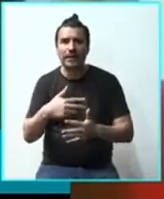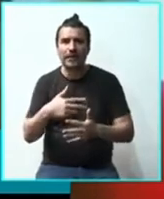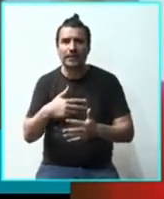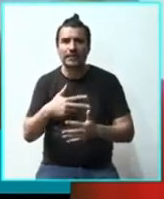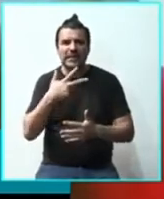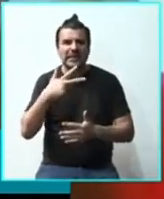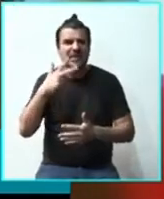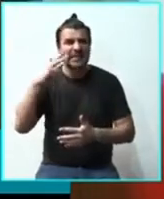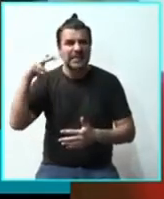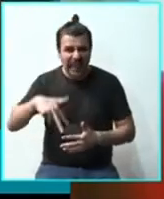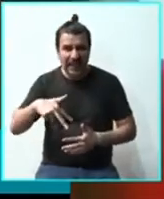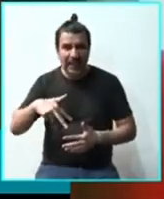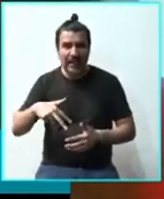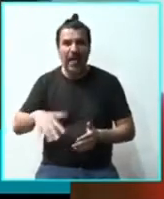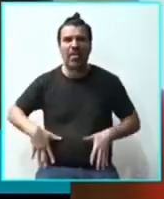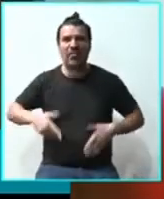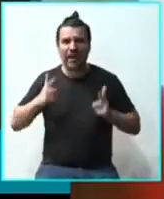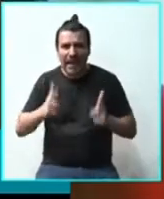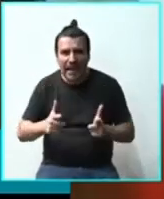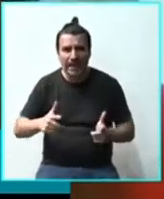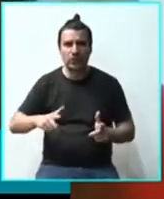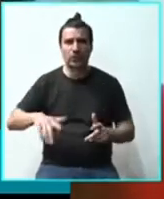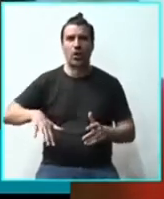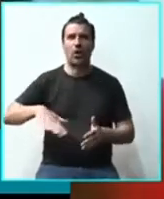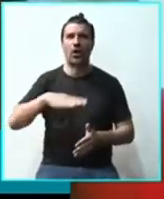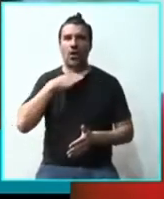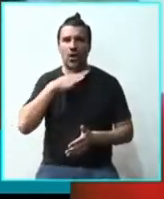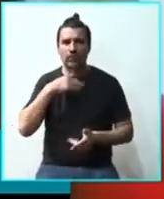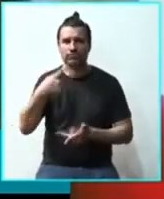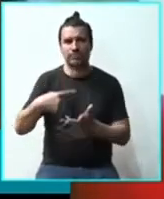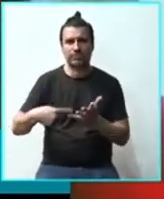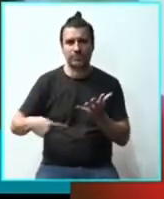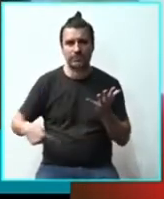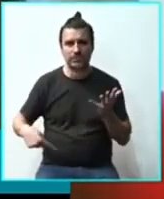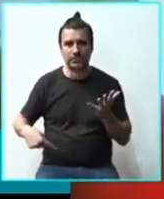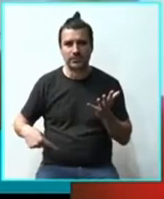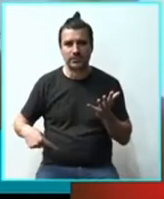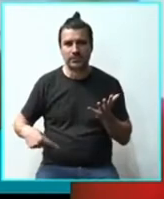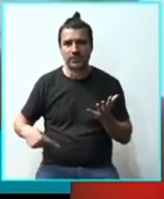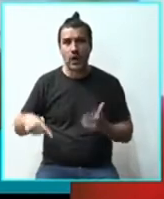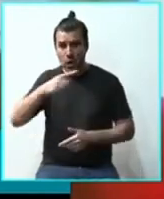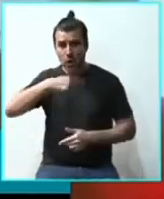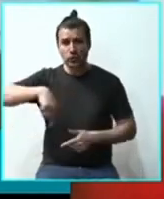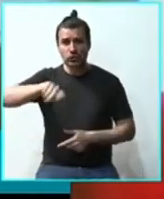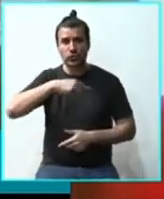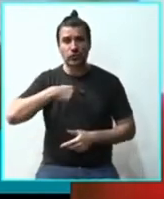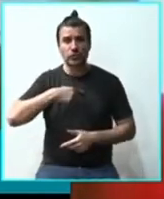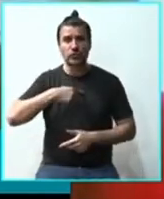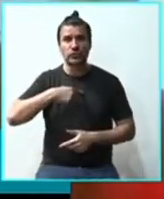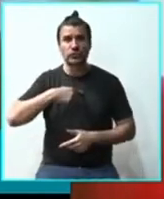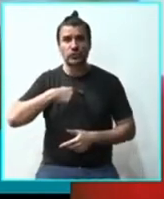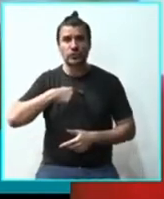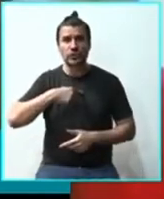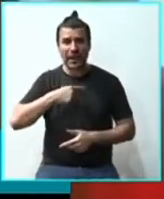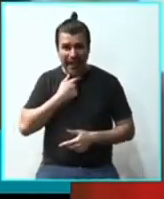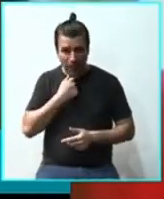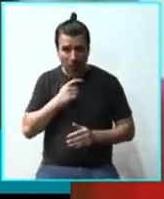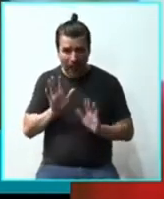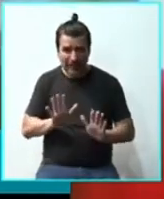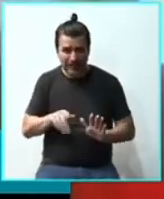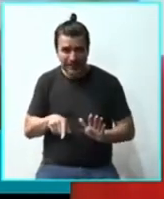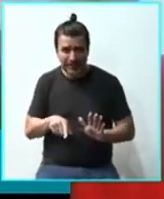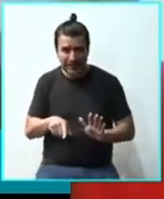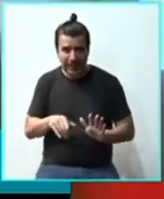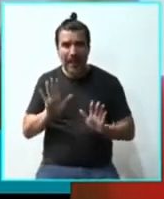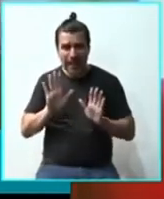tecnología impere y sí, va a ser el gran hermano? Claramente no creo que ninguno de nosotros ni de nosotras quiera eso. Queremos una